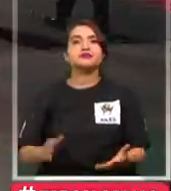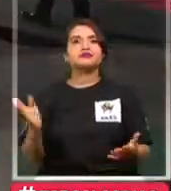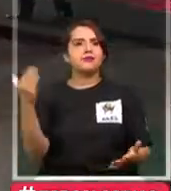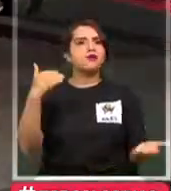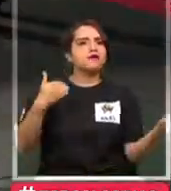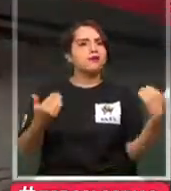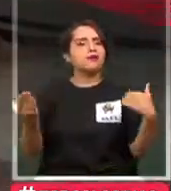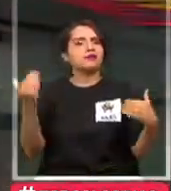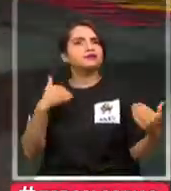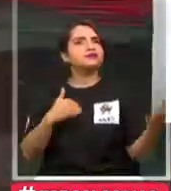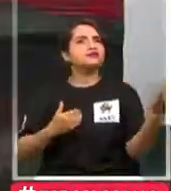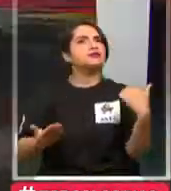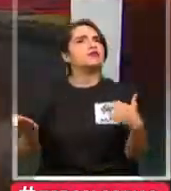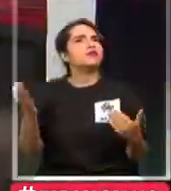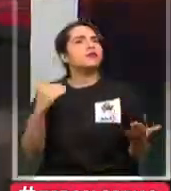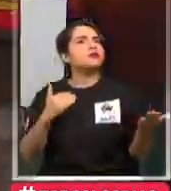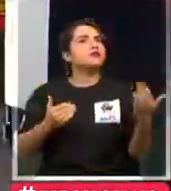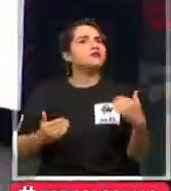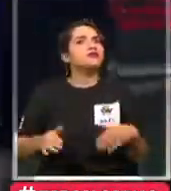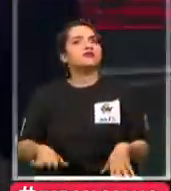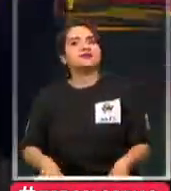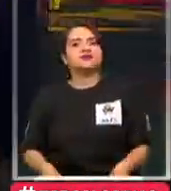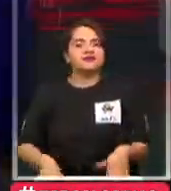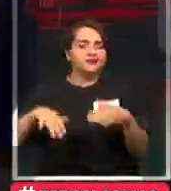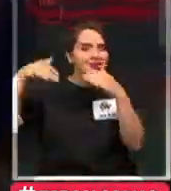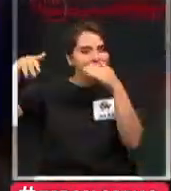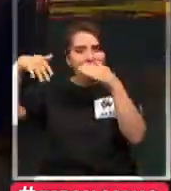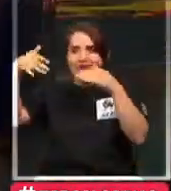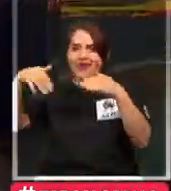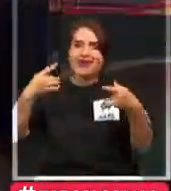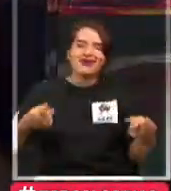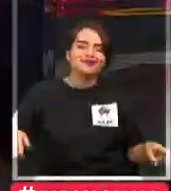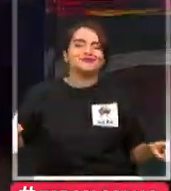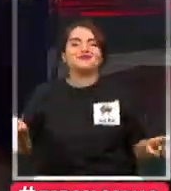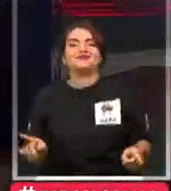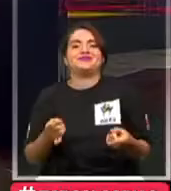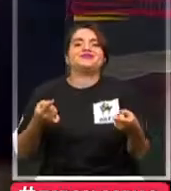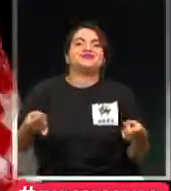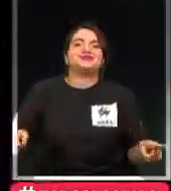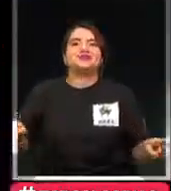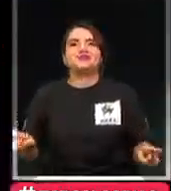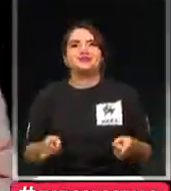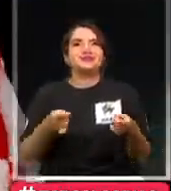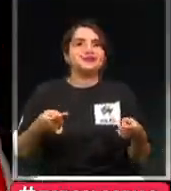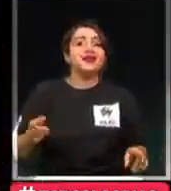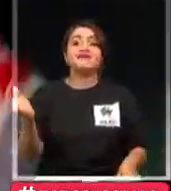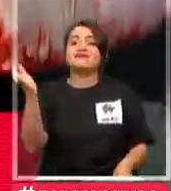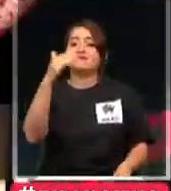¡El banquito! ¡Ey, ey, ey, ey! ¡Ese aplauso para Estefan